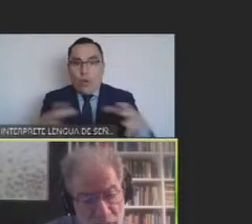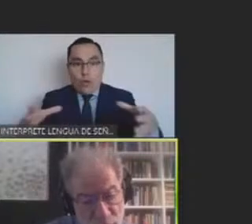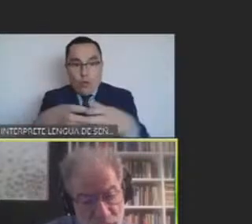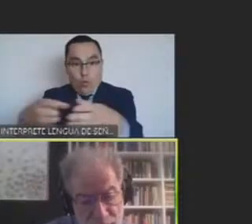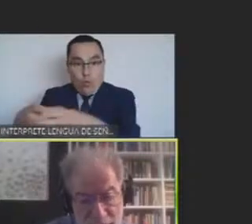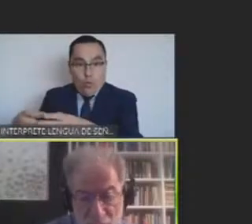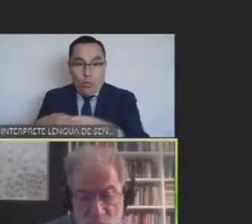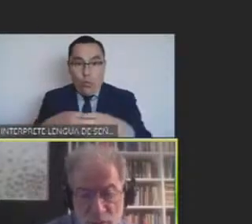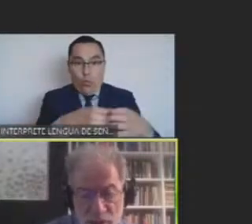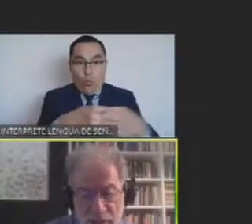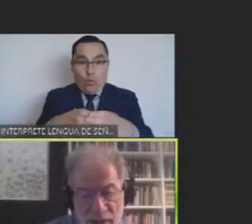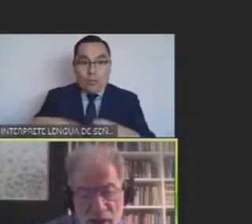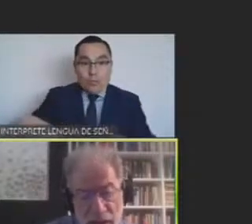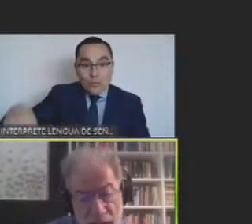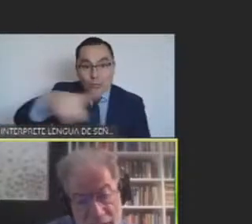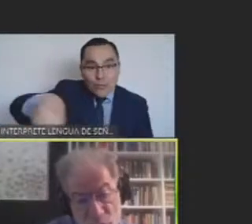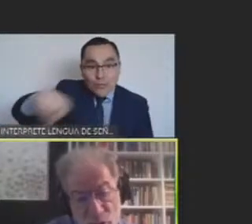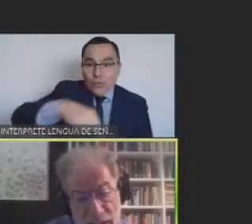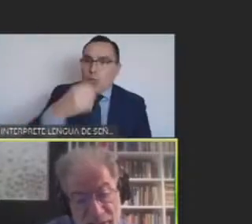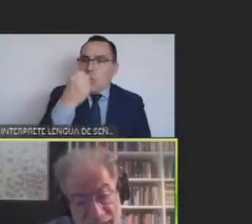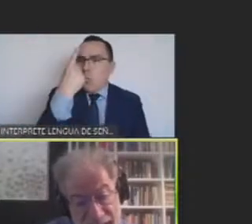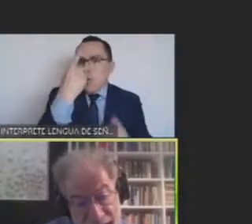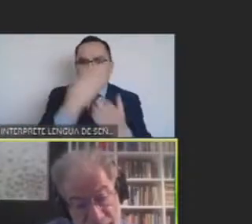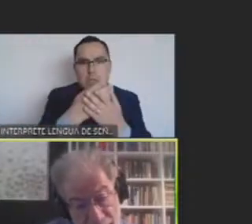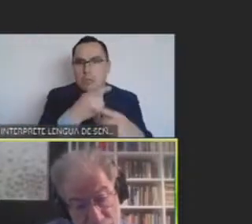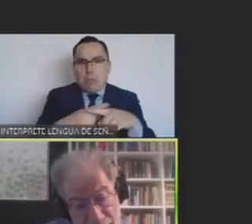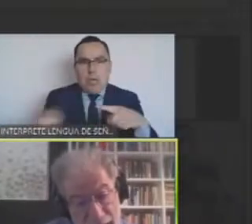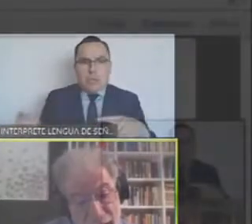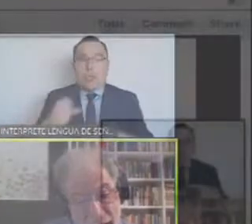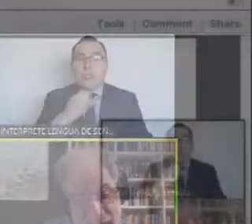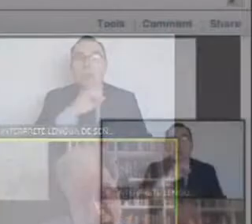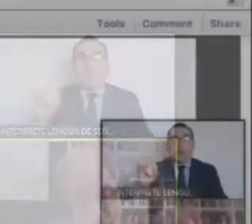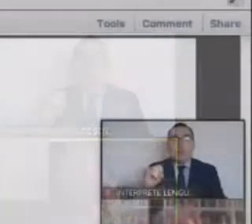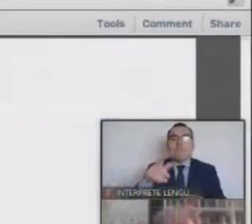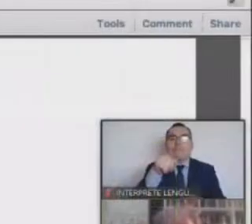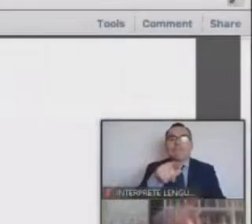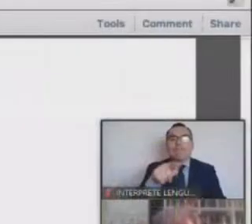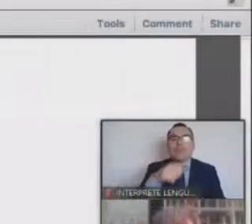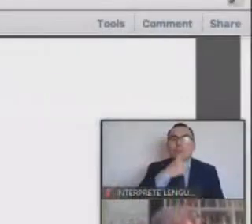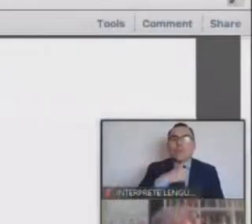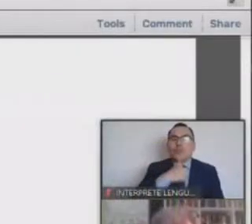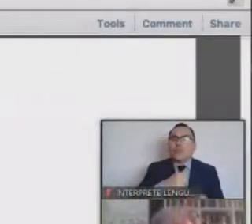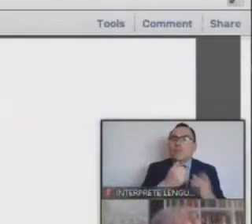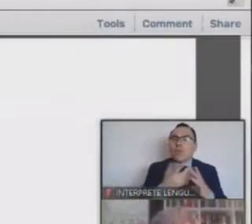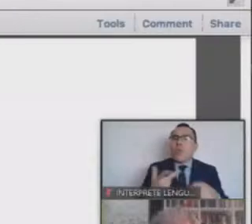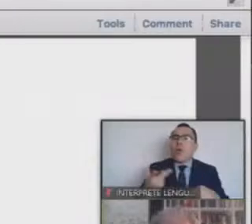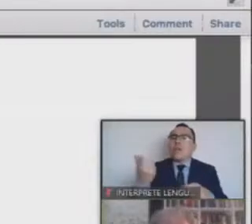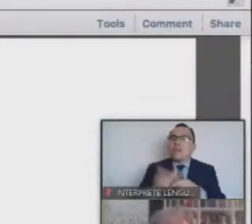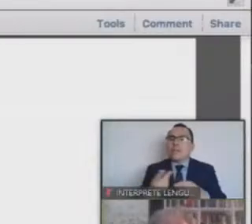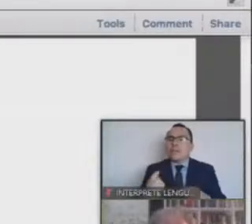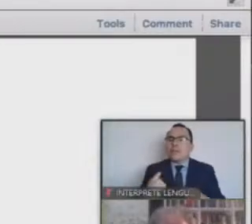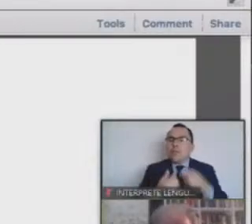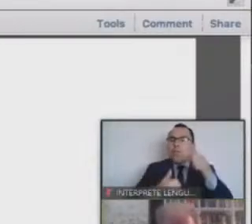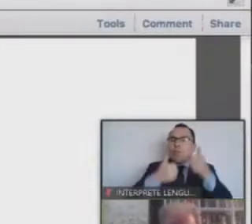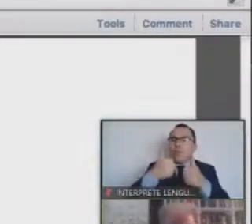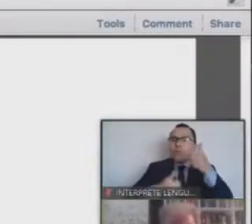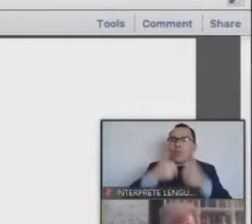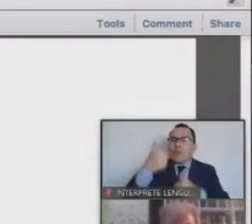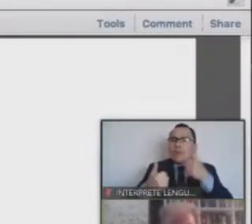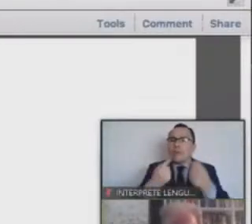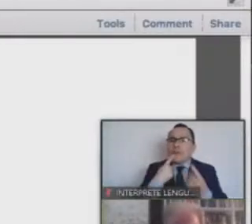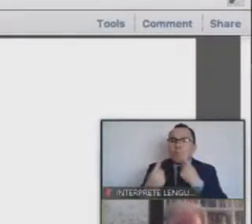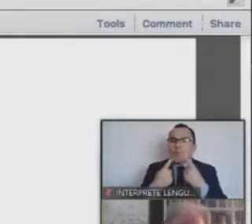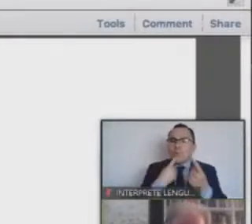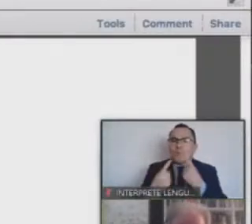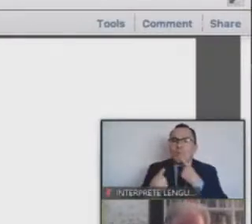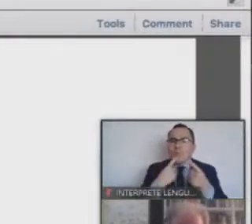una o dos veces por semana, una por semana. El número de test realizados también a ciertos niveles sí está, pero la fecha en que se hace el